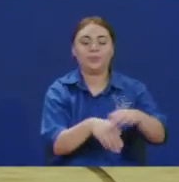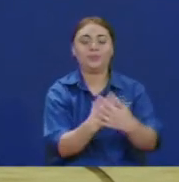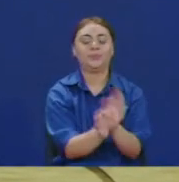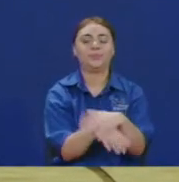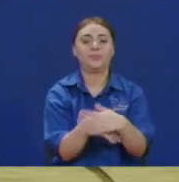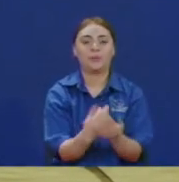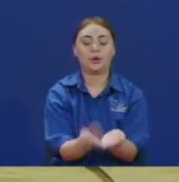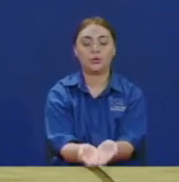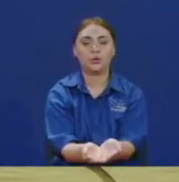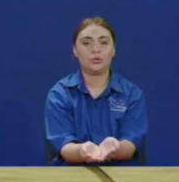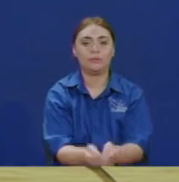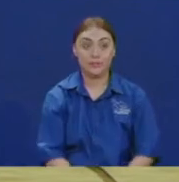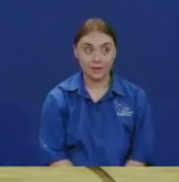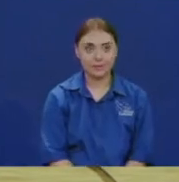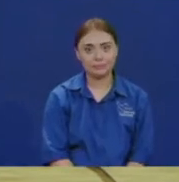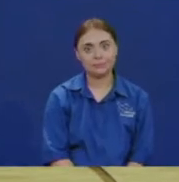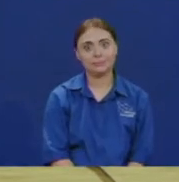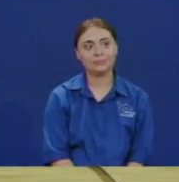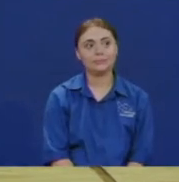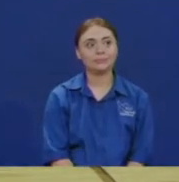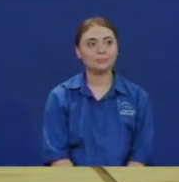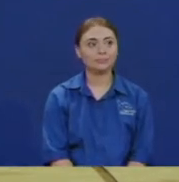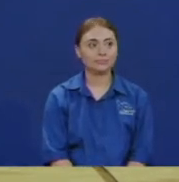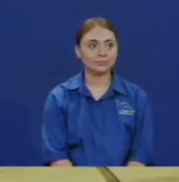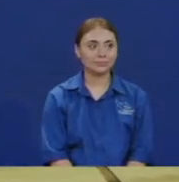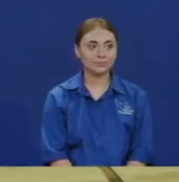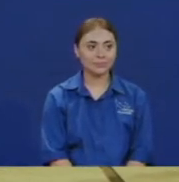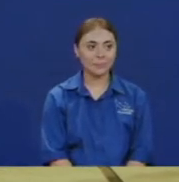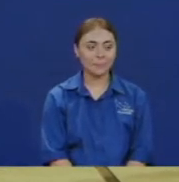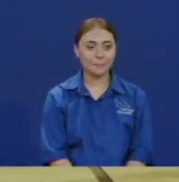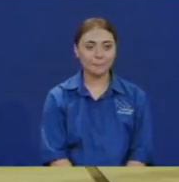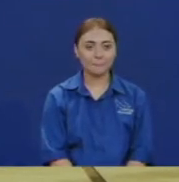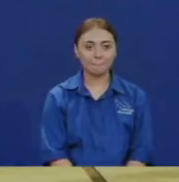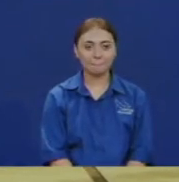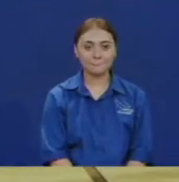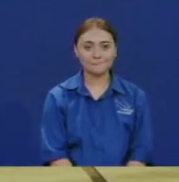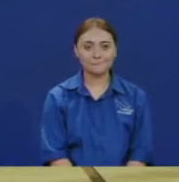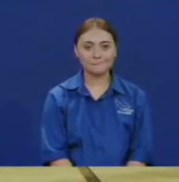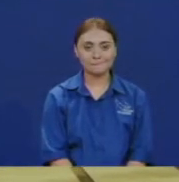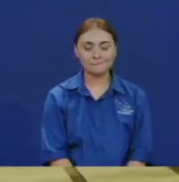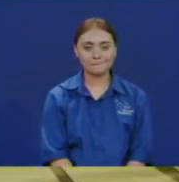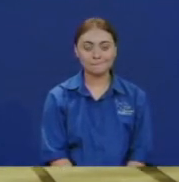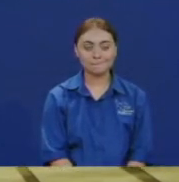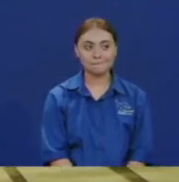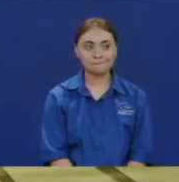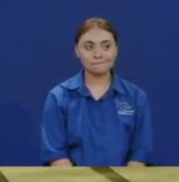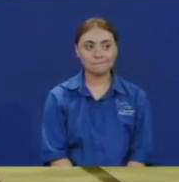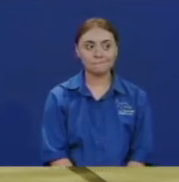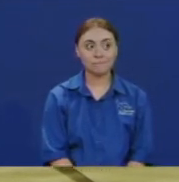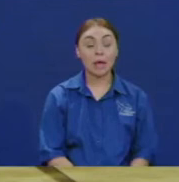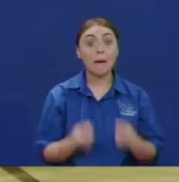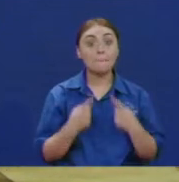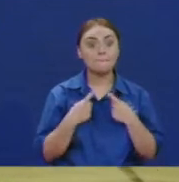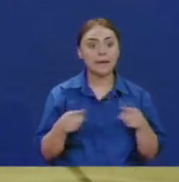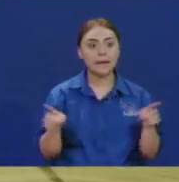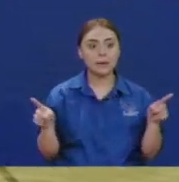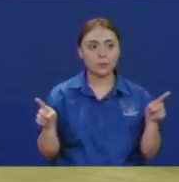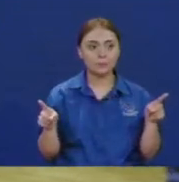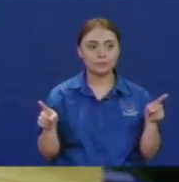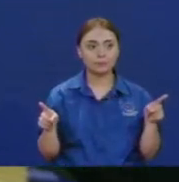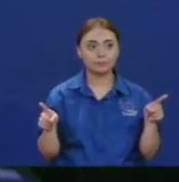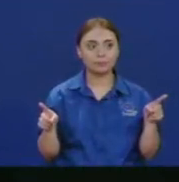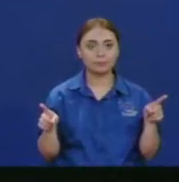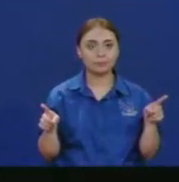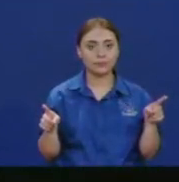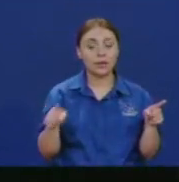P- Pero nos dejó